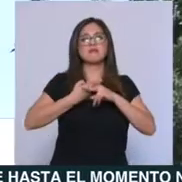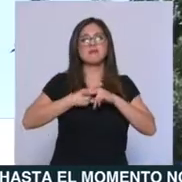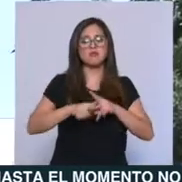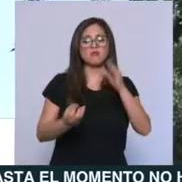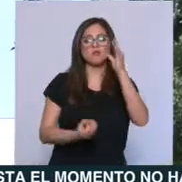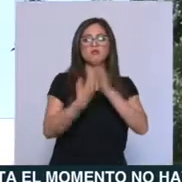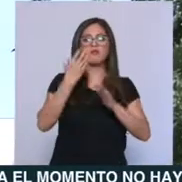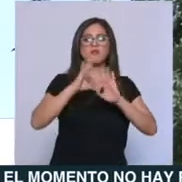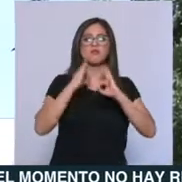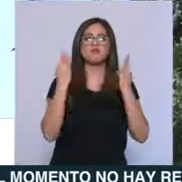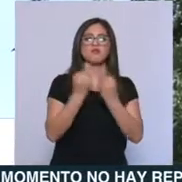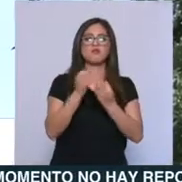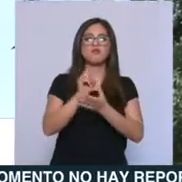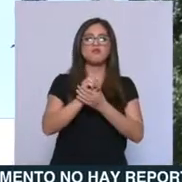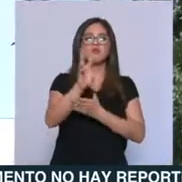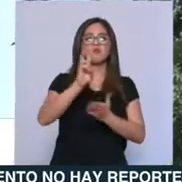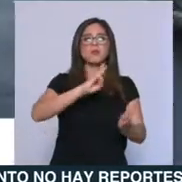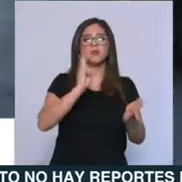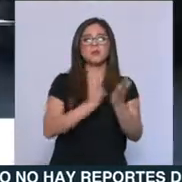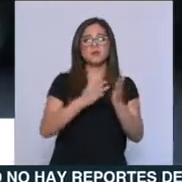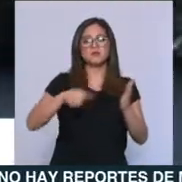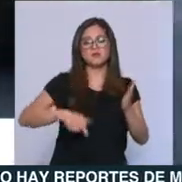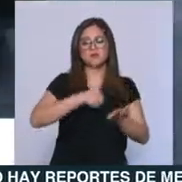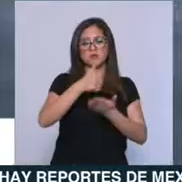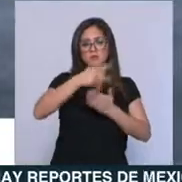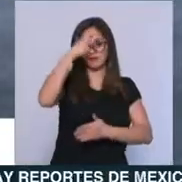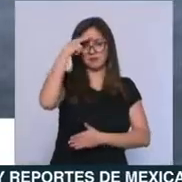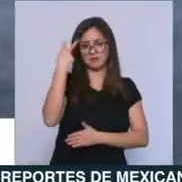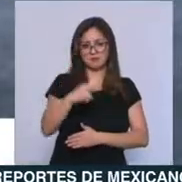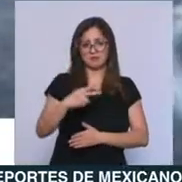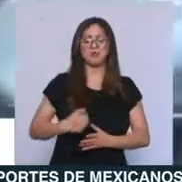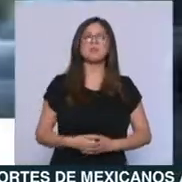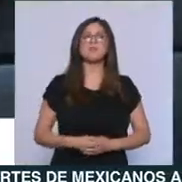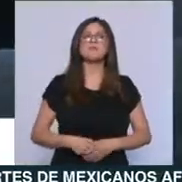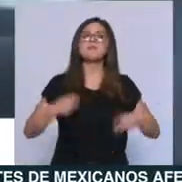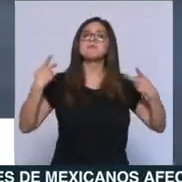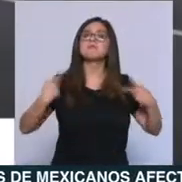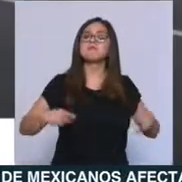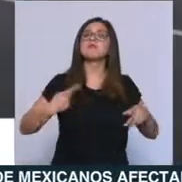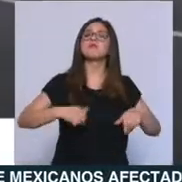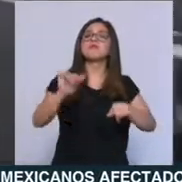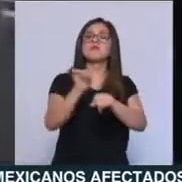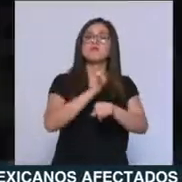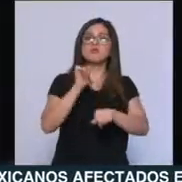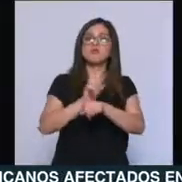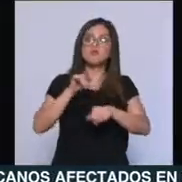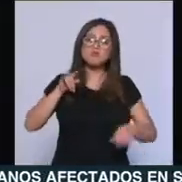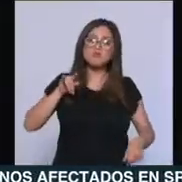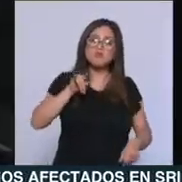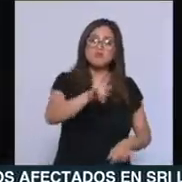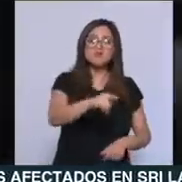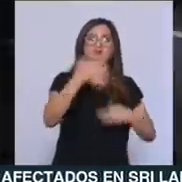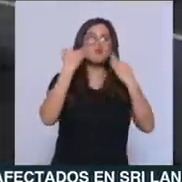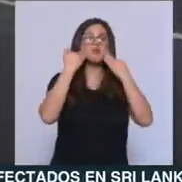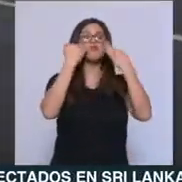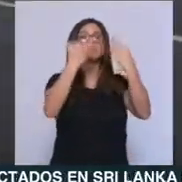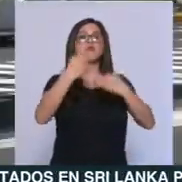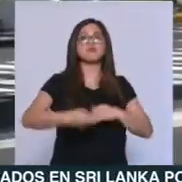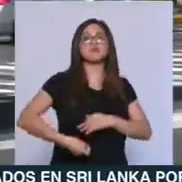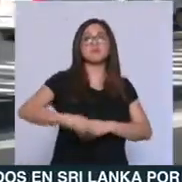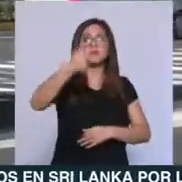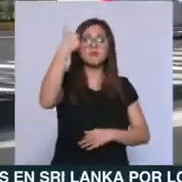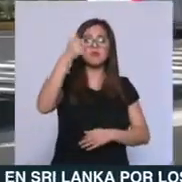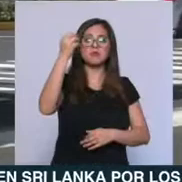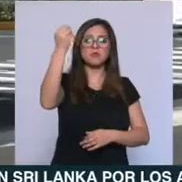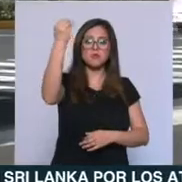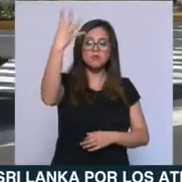de fotocívicas en la Ciudad de México. Decenas de automovilistas que circularon por la zona vieron por primera vez en cada